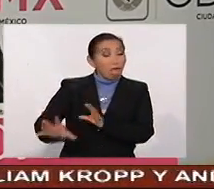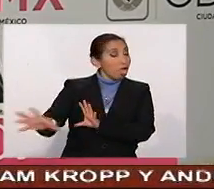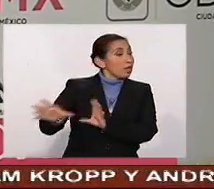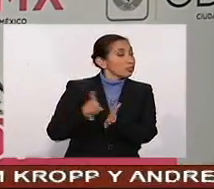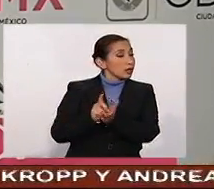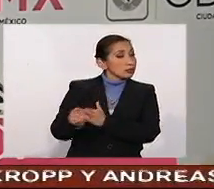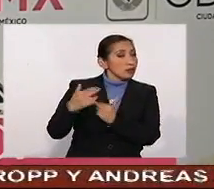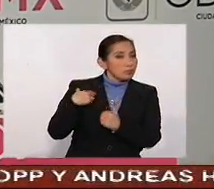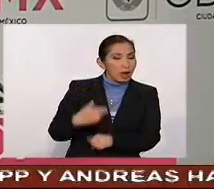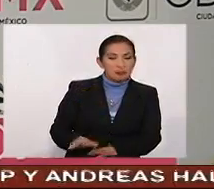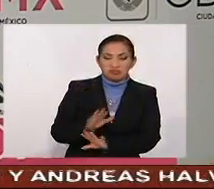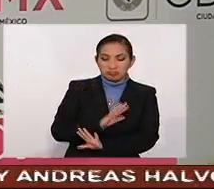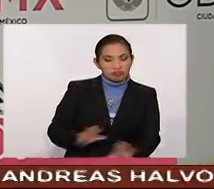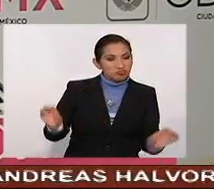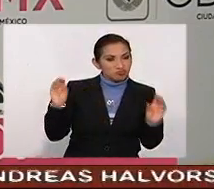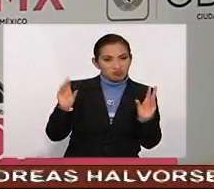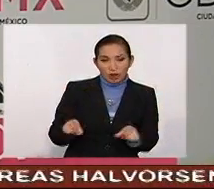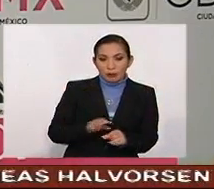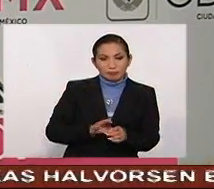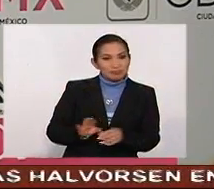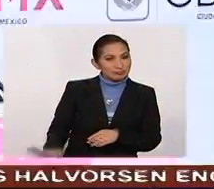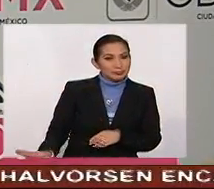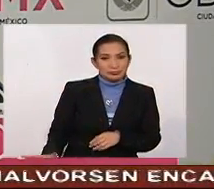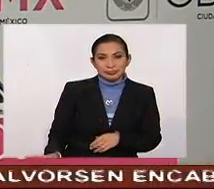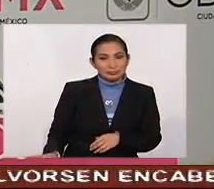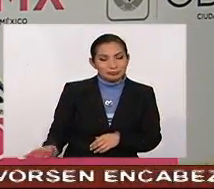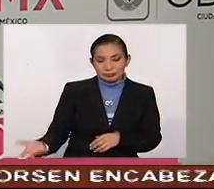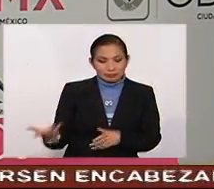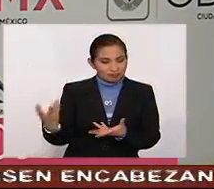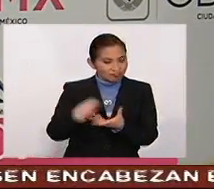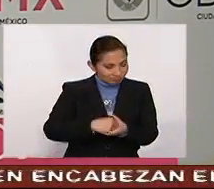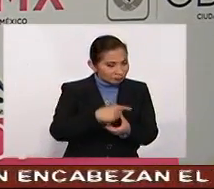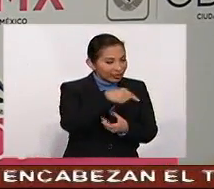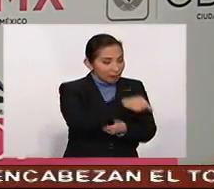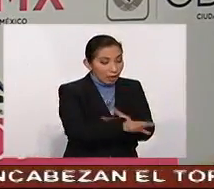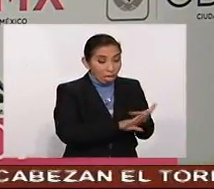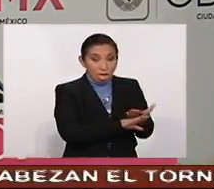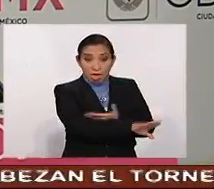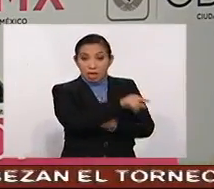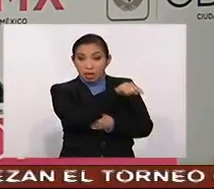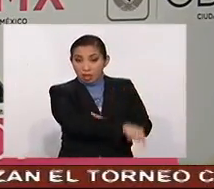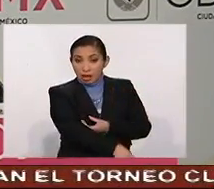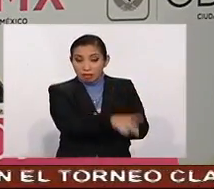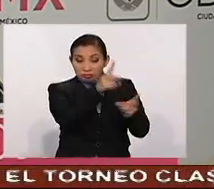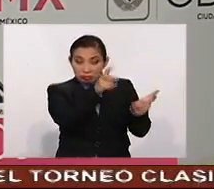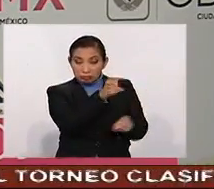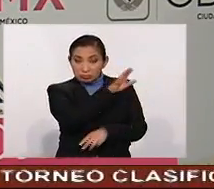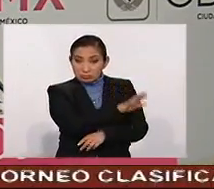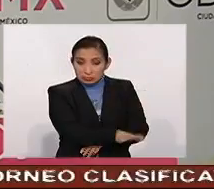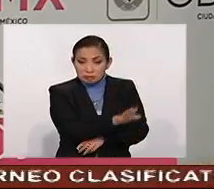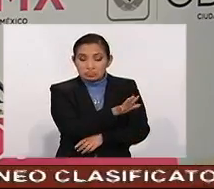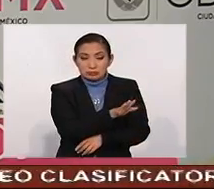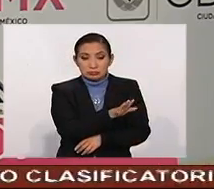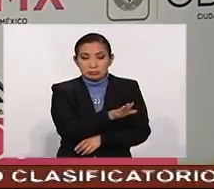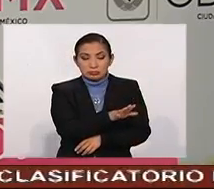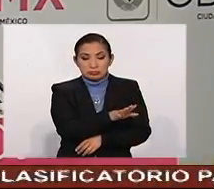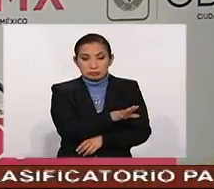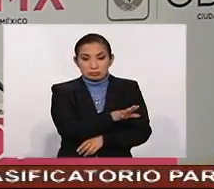fuera todo el planteamiento de derechos humanos, no puede quedarse fuera el planteamiento